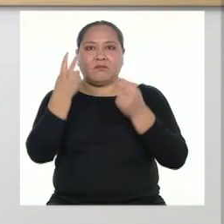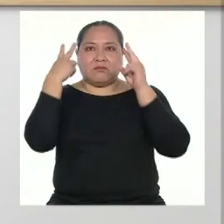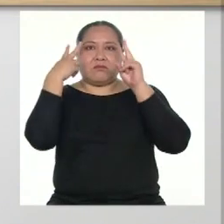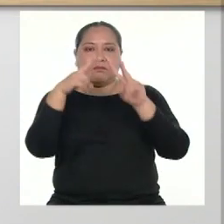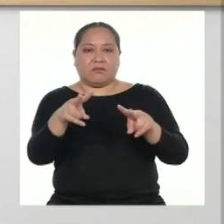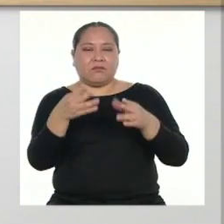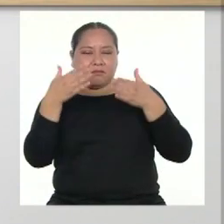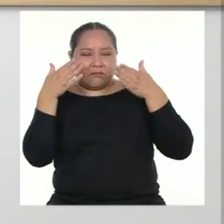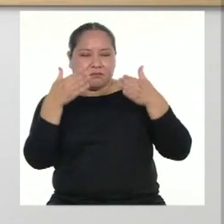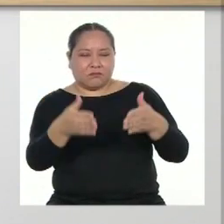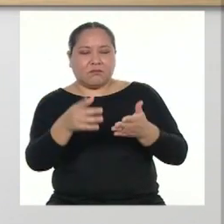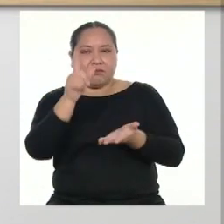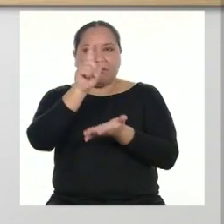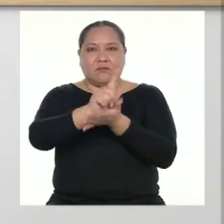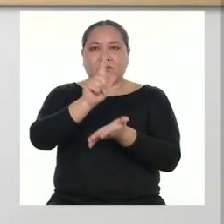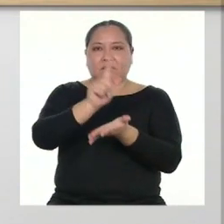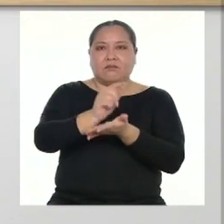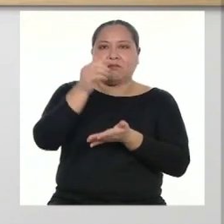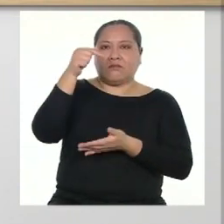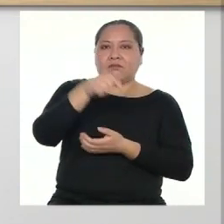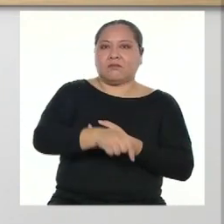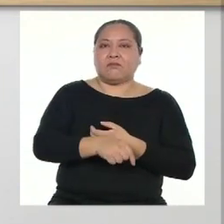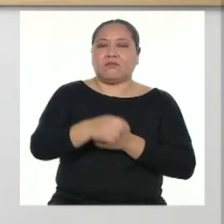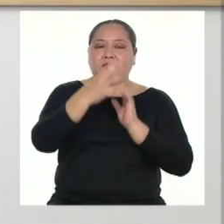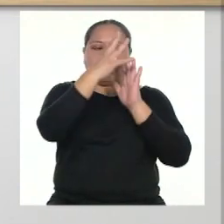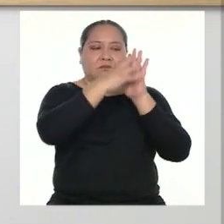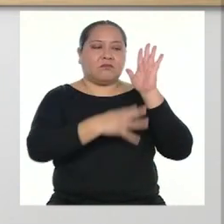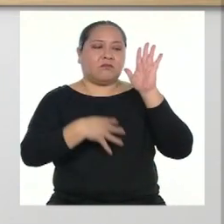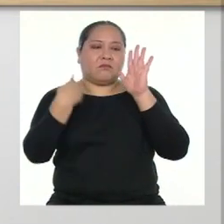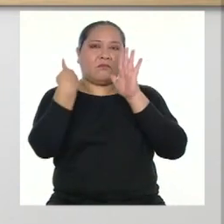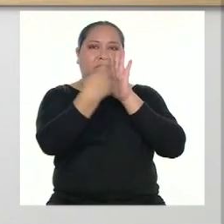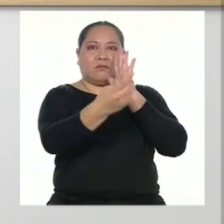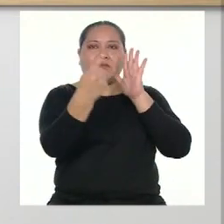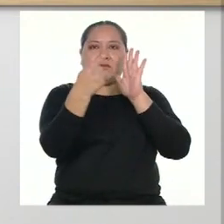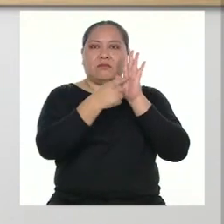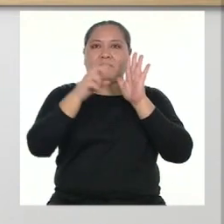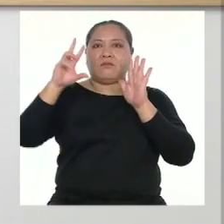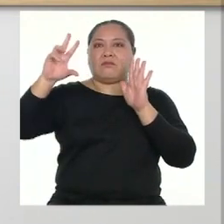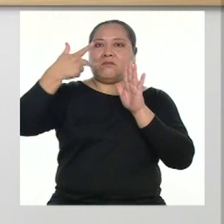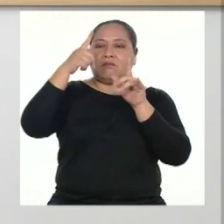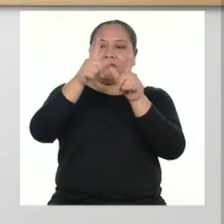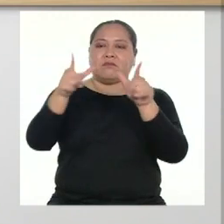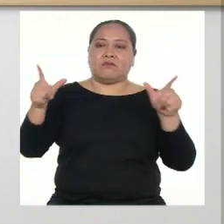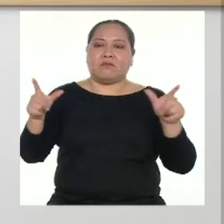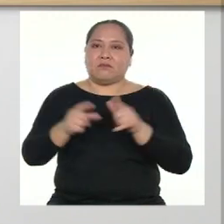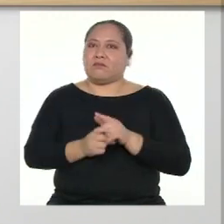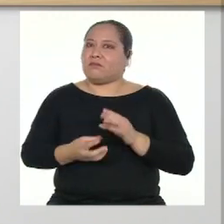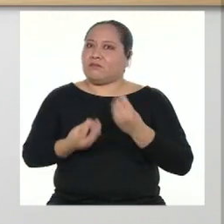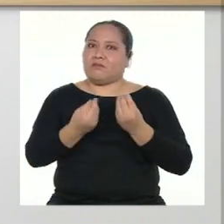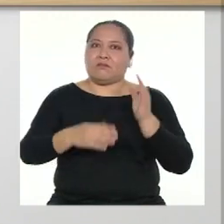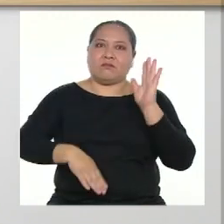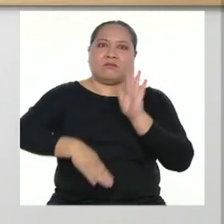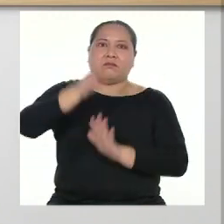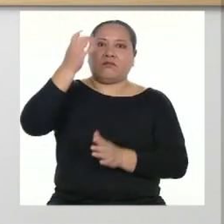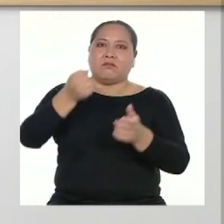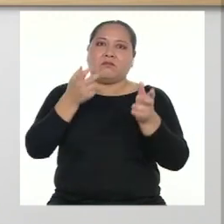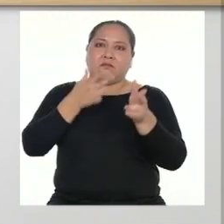caso particular de Lima, que según el cuadro que vimos era la tercera ciudad más